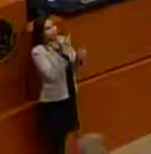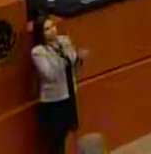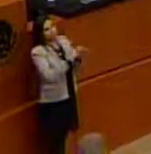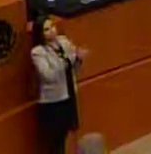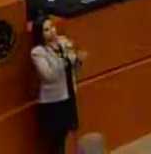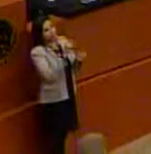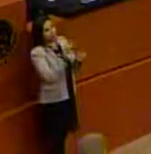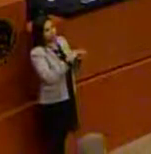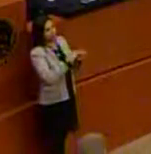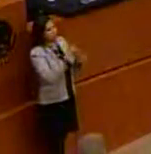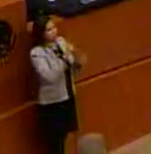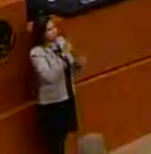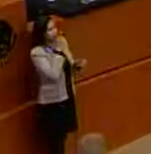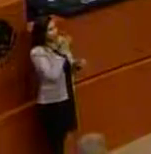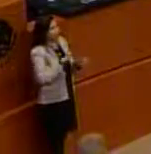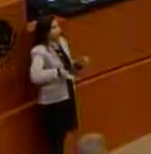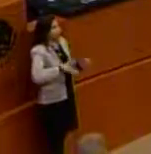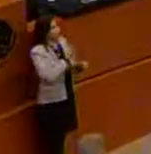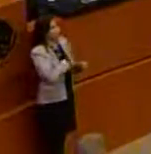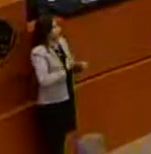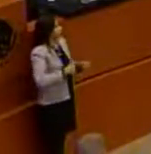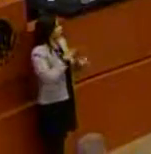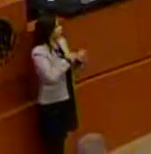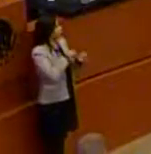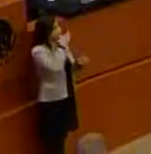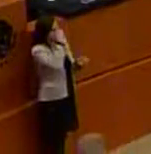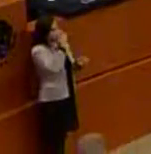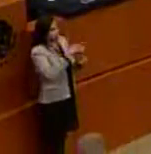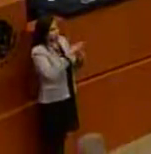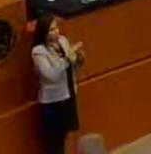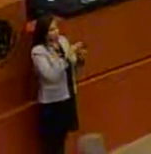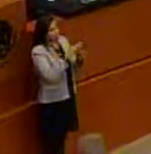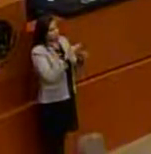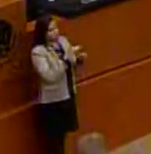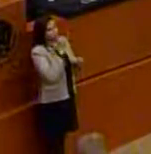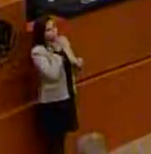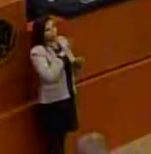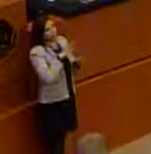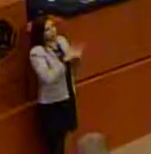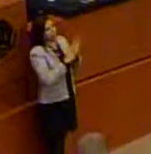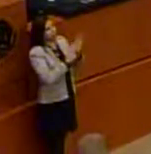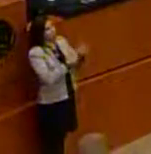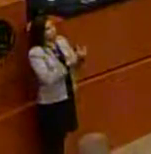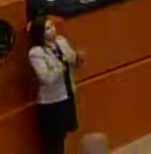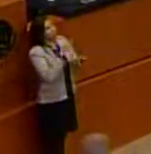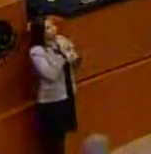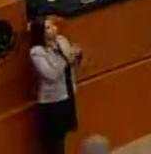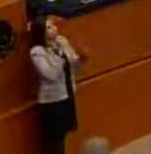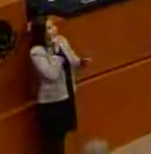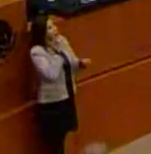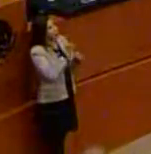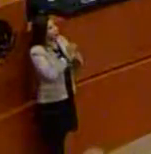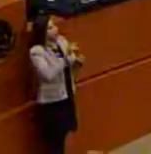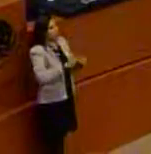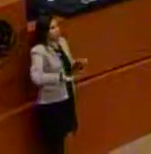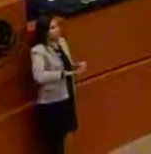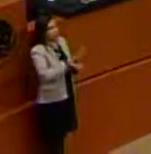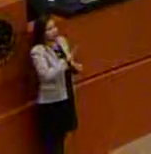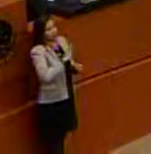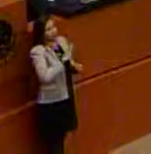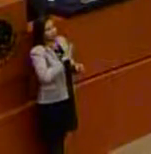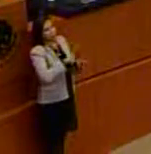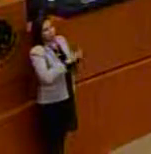hacia 2030, lo decía la presidenta del Colegio de México en una sesión reciente del Centro Tepoztlán, nos vamos a encontrar con una